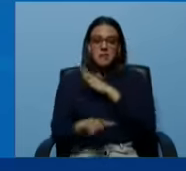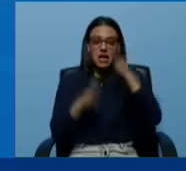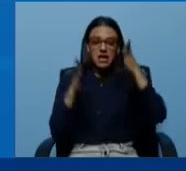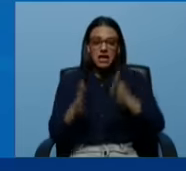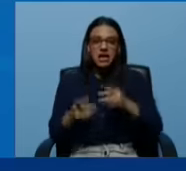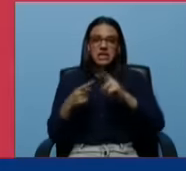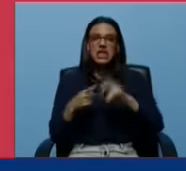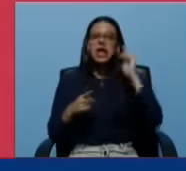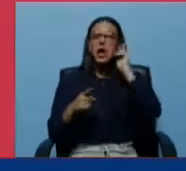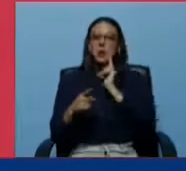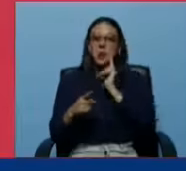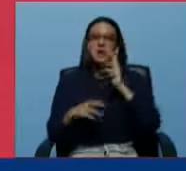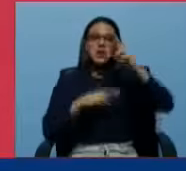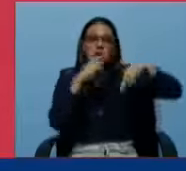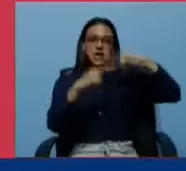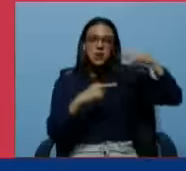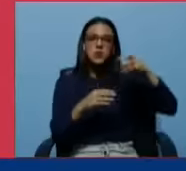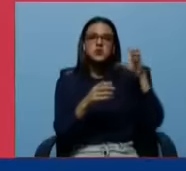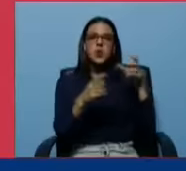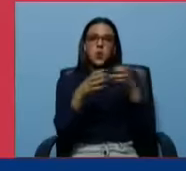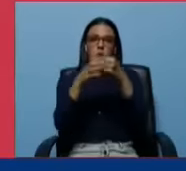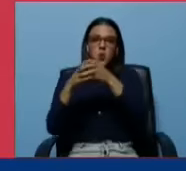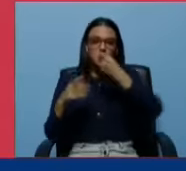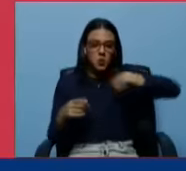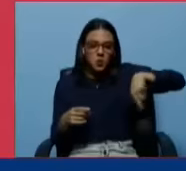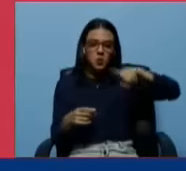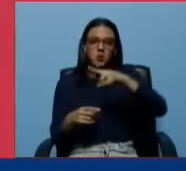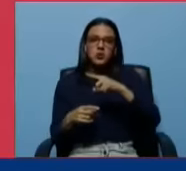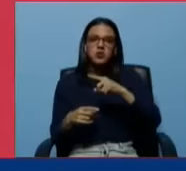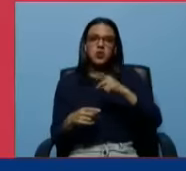rebelde. A nuestros hermanos